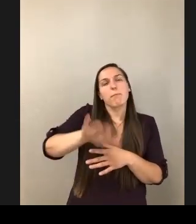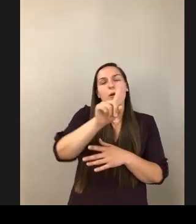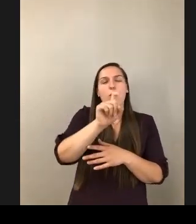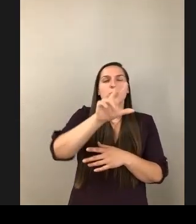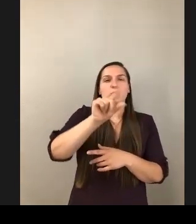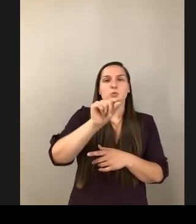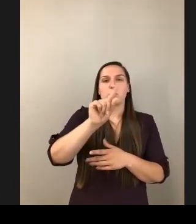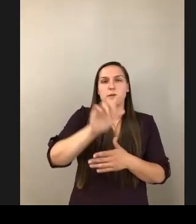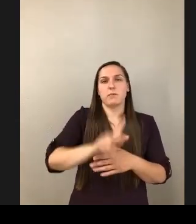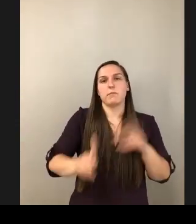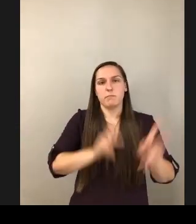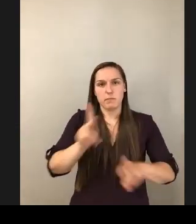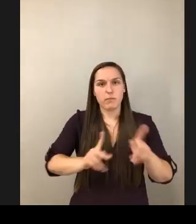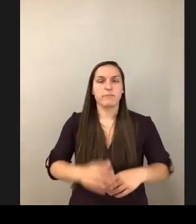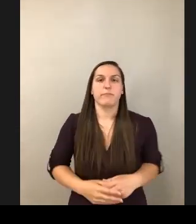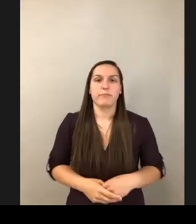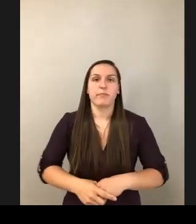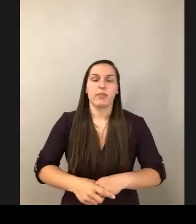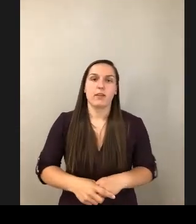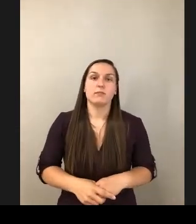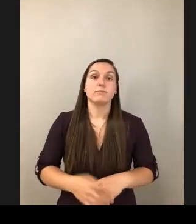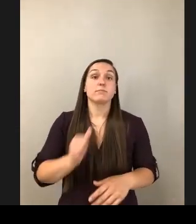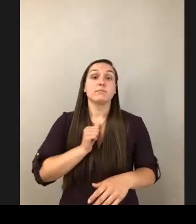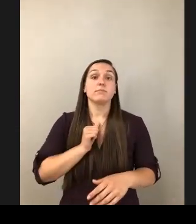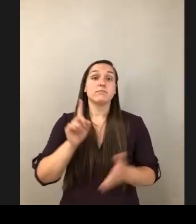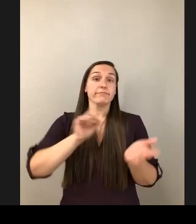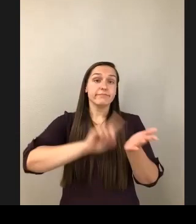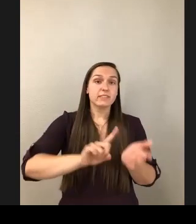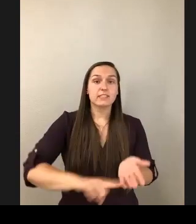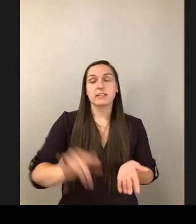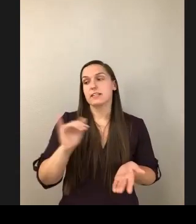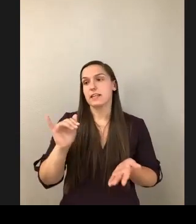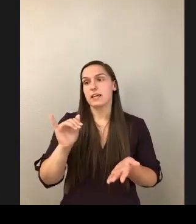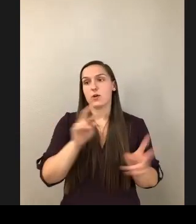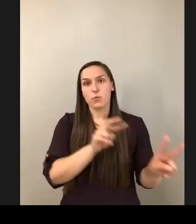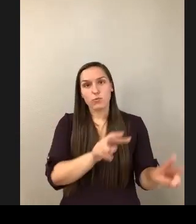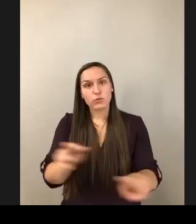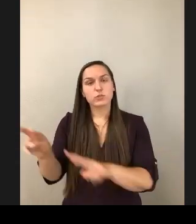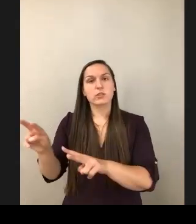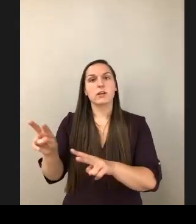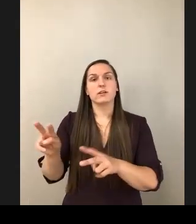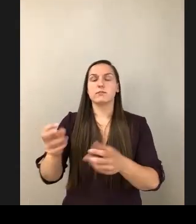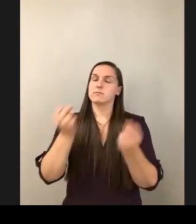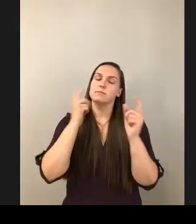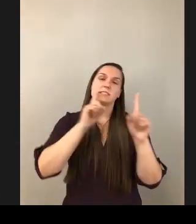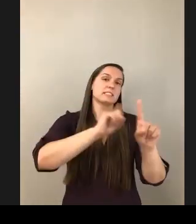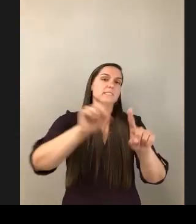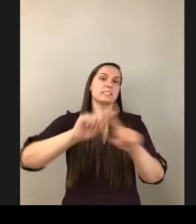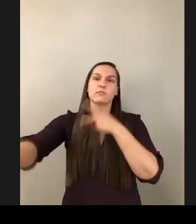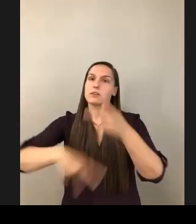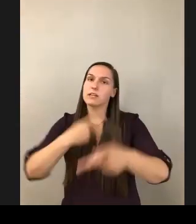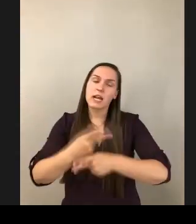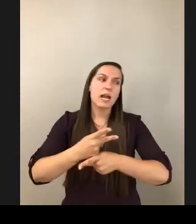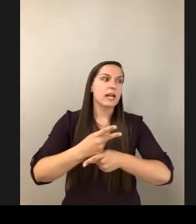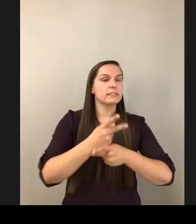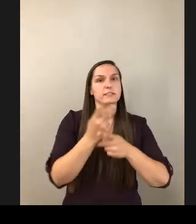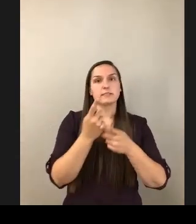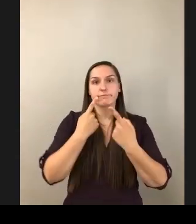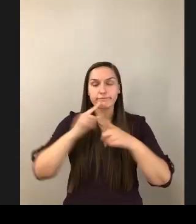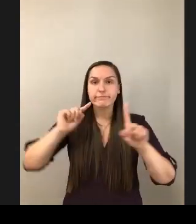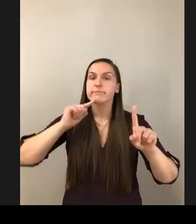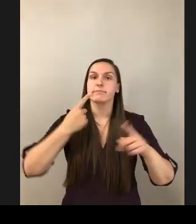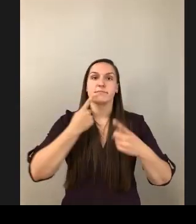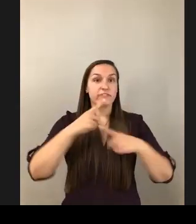y tuvimos 5 o 10 casos a la vez. Investigué o supervisé muchos